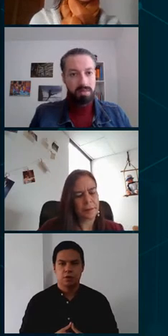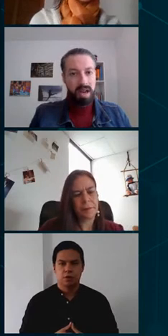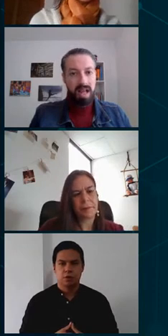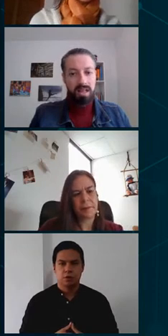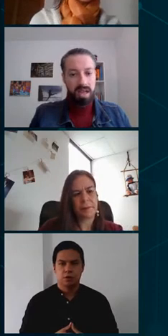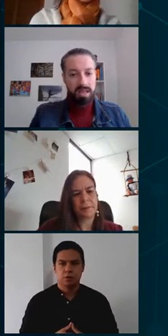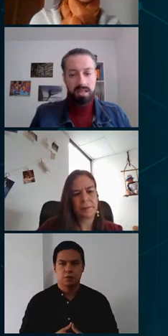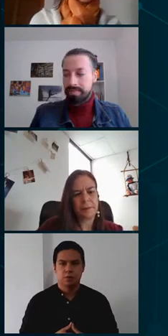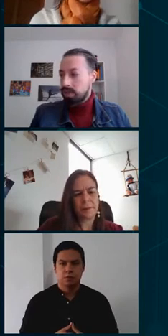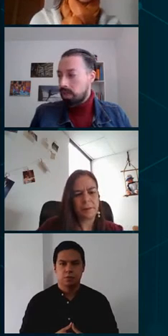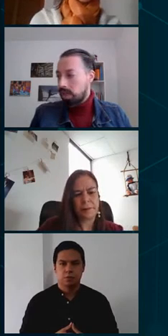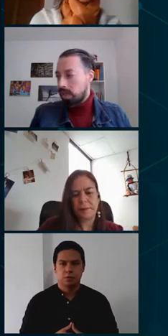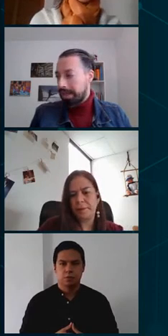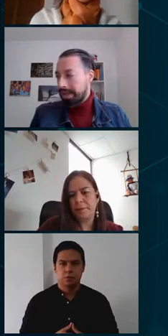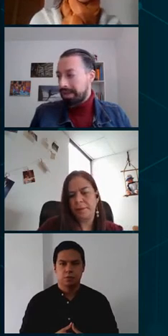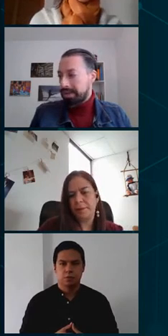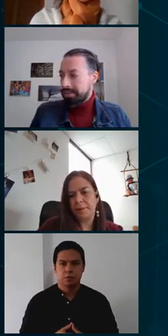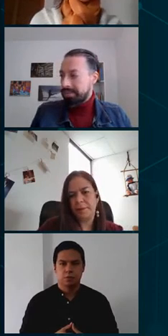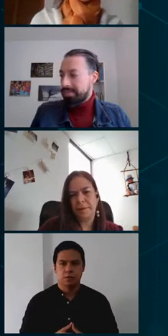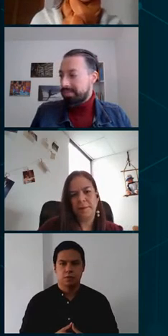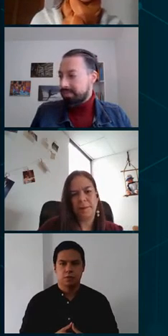¿qué más? Plantas